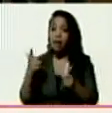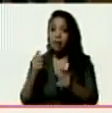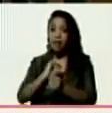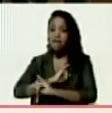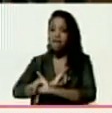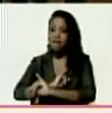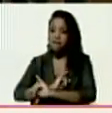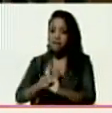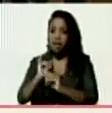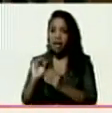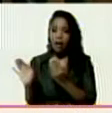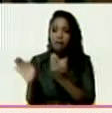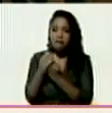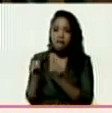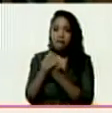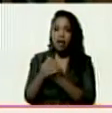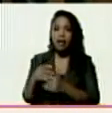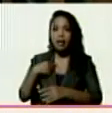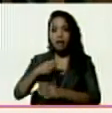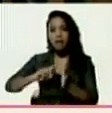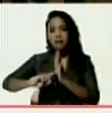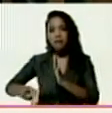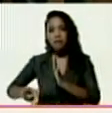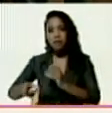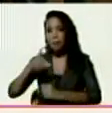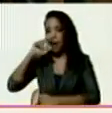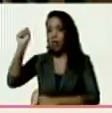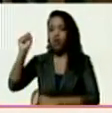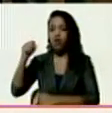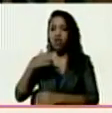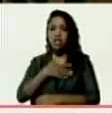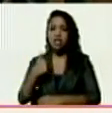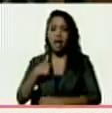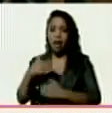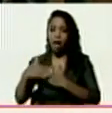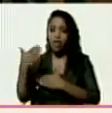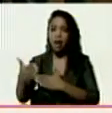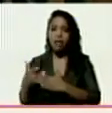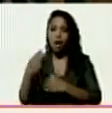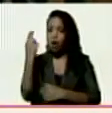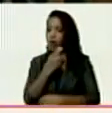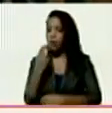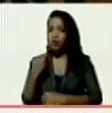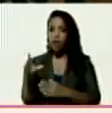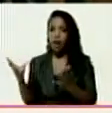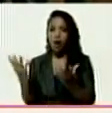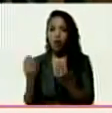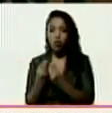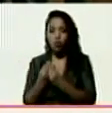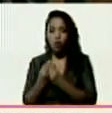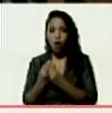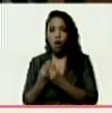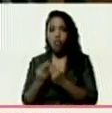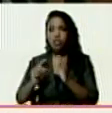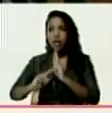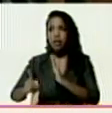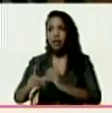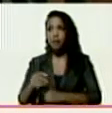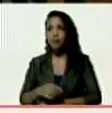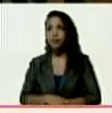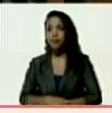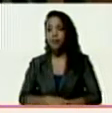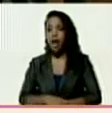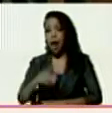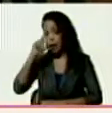la censura que el régimen de Nicolás Maduro pretendió llevar adelante. Ese es un compromiso de esta nueva junta directiva. El